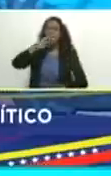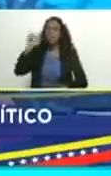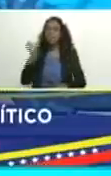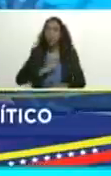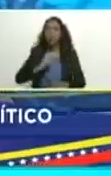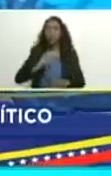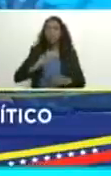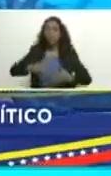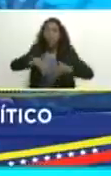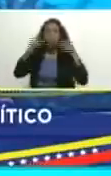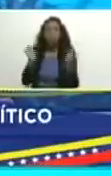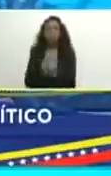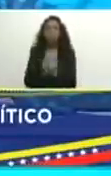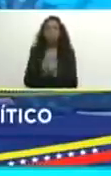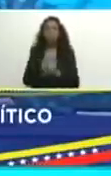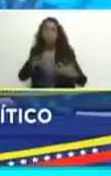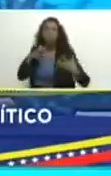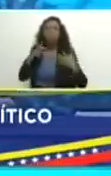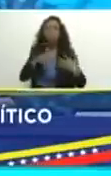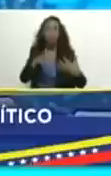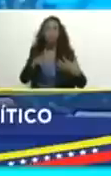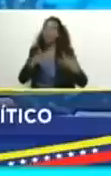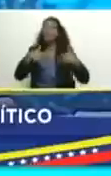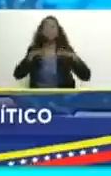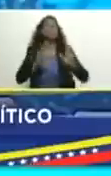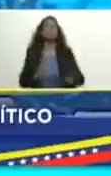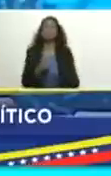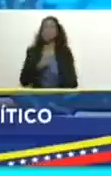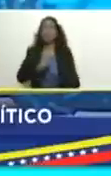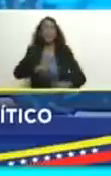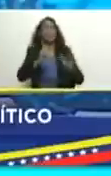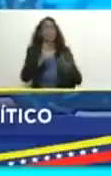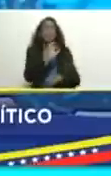violencia. Y no lo vamos a permitir.